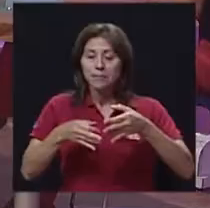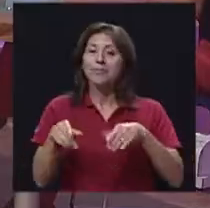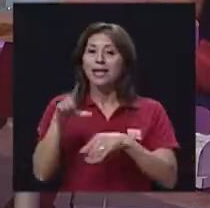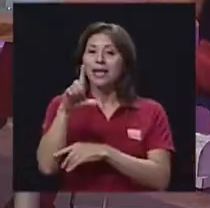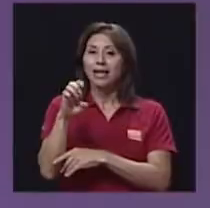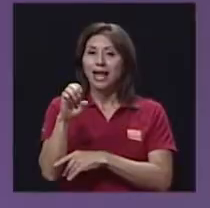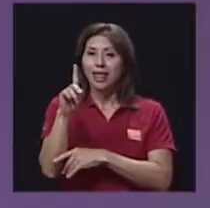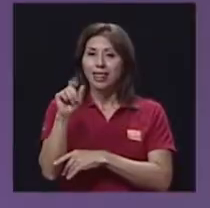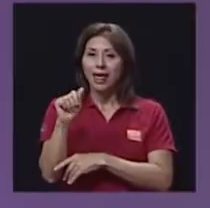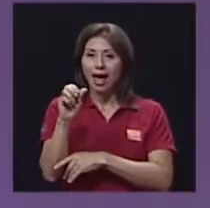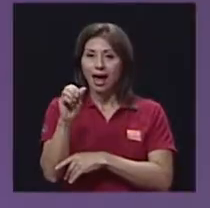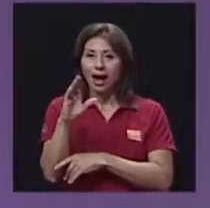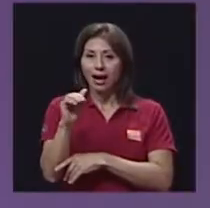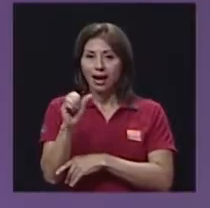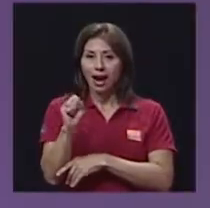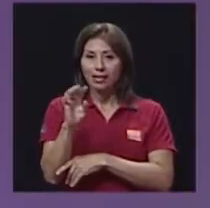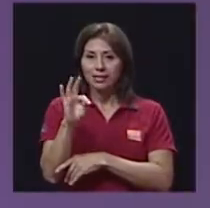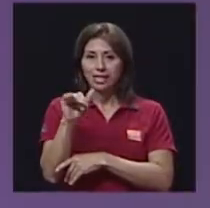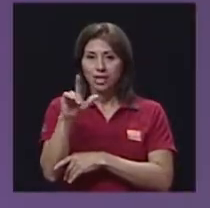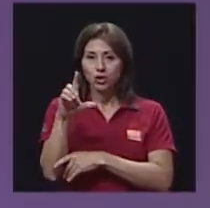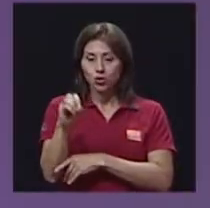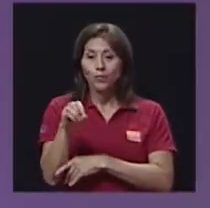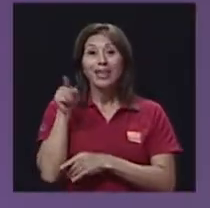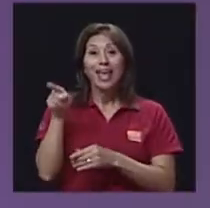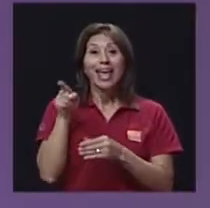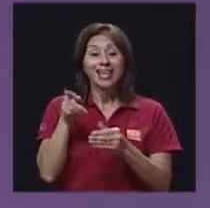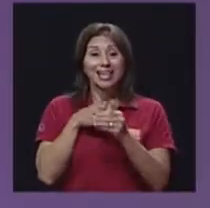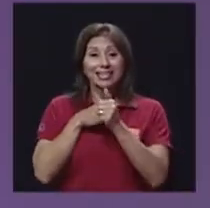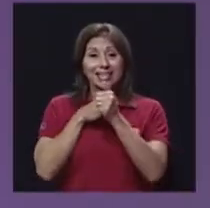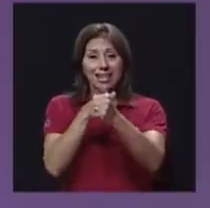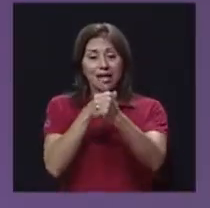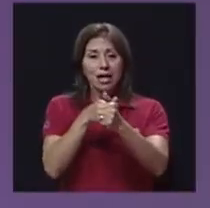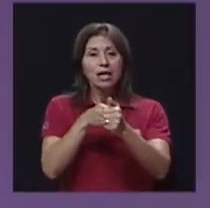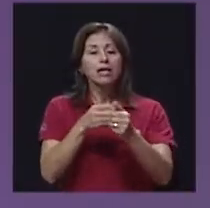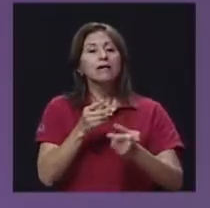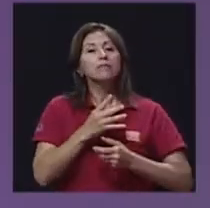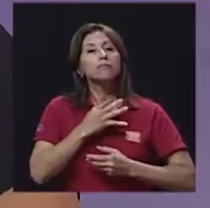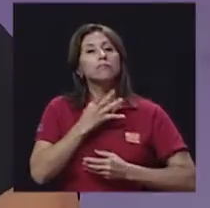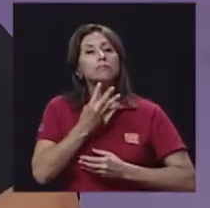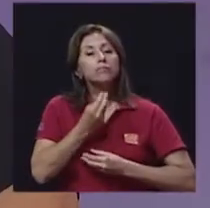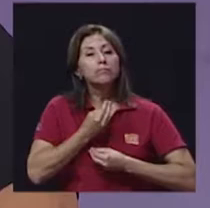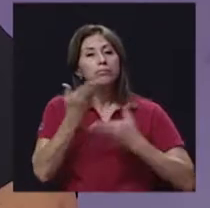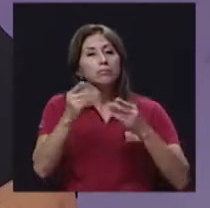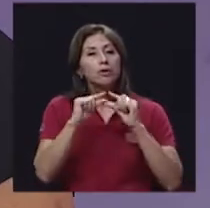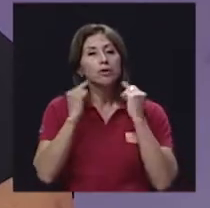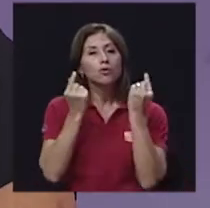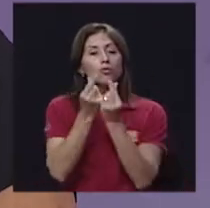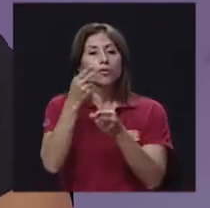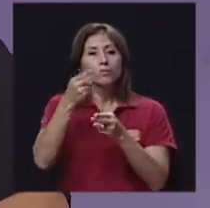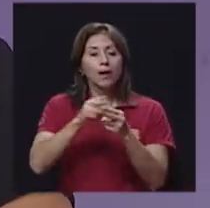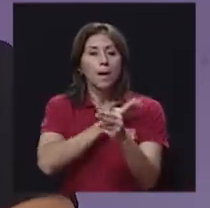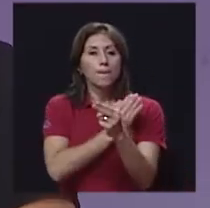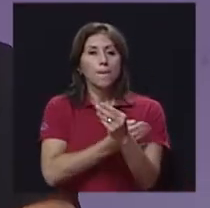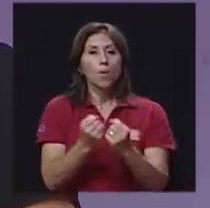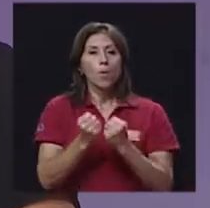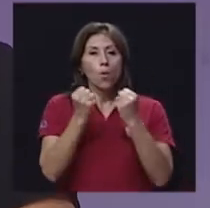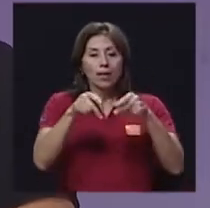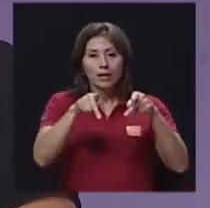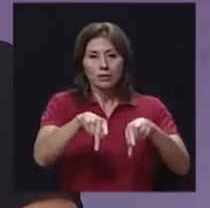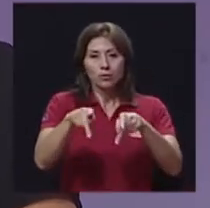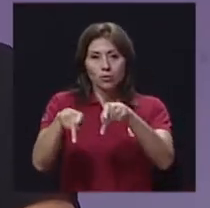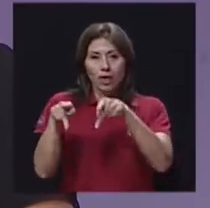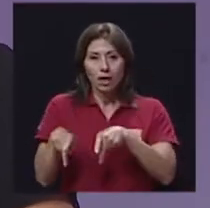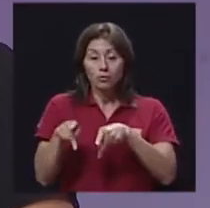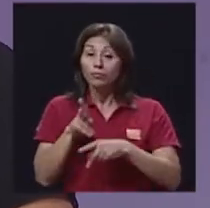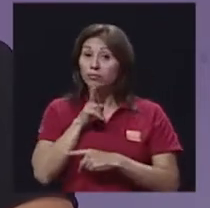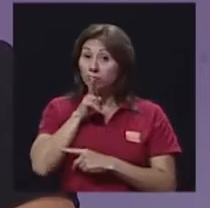Leda Castillo, quien es dirigente y vocera del Grupo Poder Ciudadano. Buenas tardes. Este tema es realmente